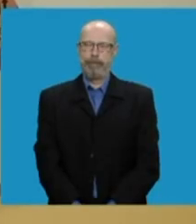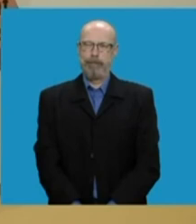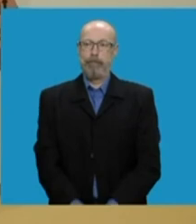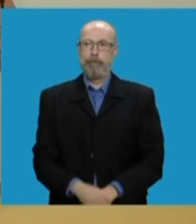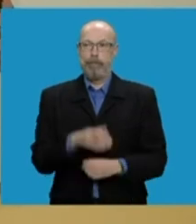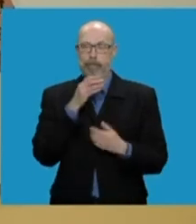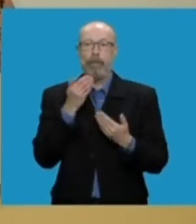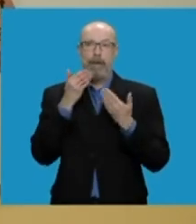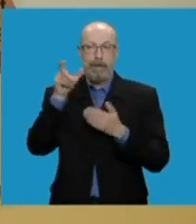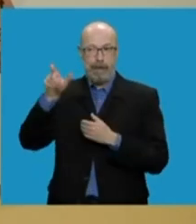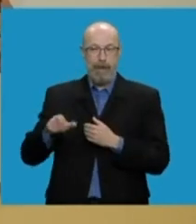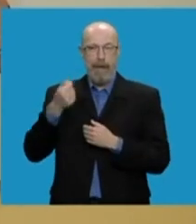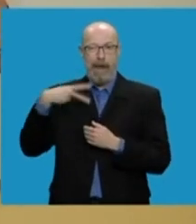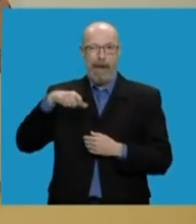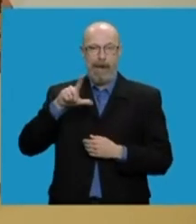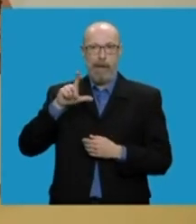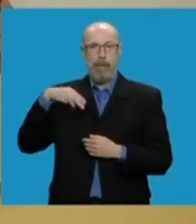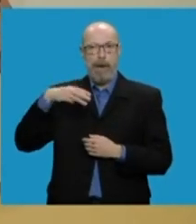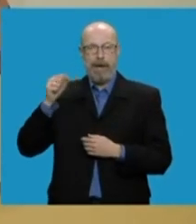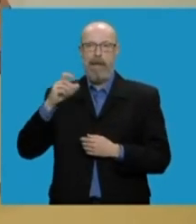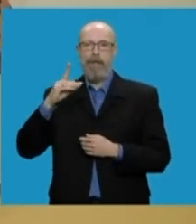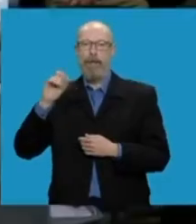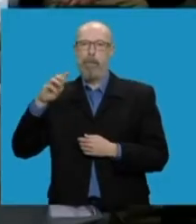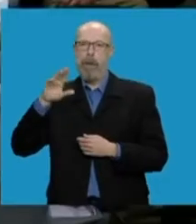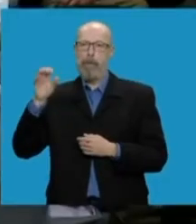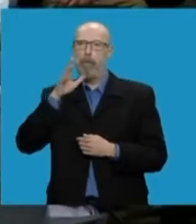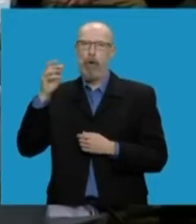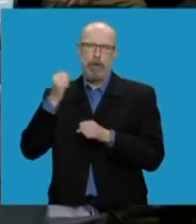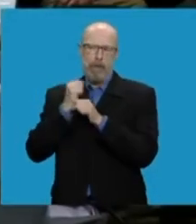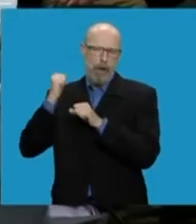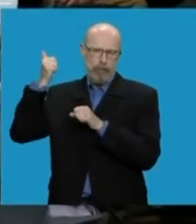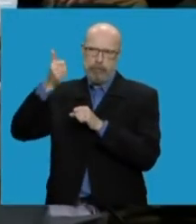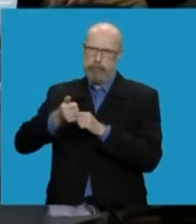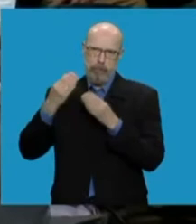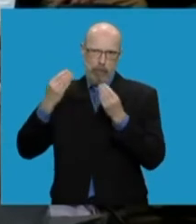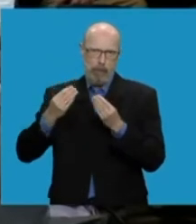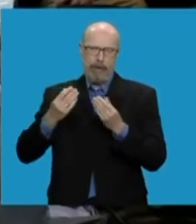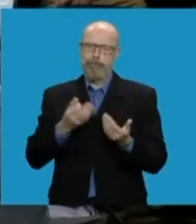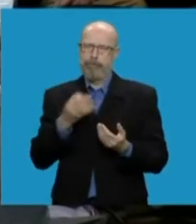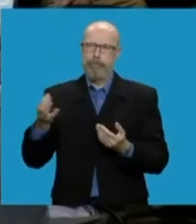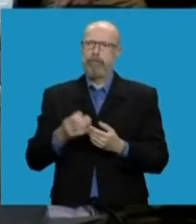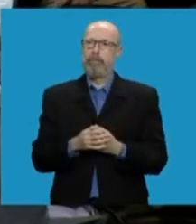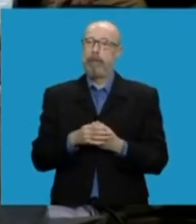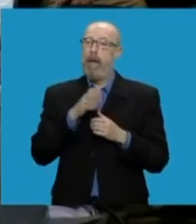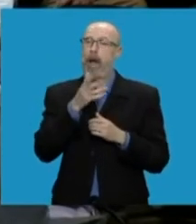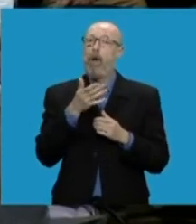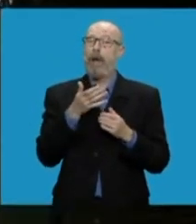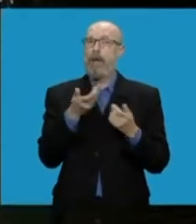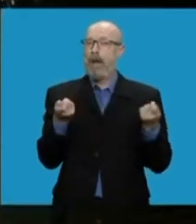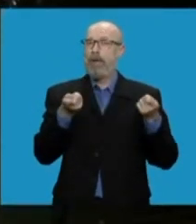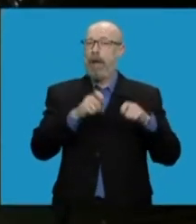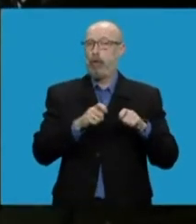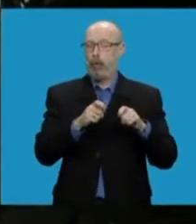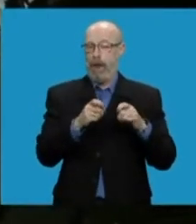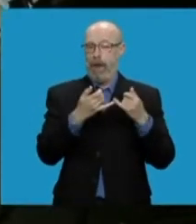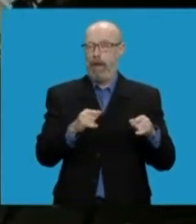María de Pablos, por esa trayectoria rica, extensa y provechosa. En este momento clausura el acto el presidente de la